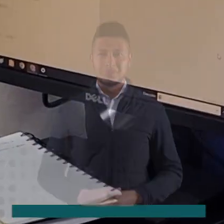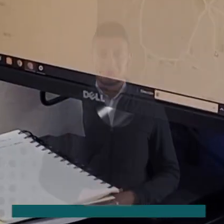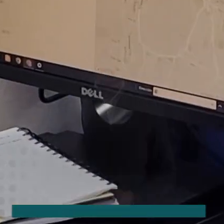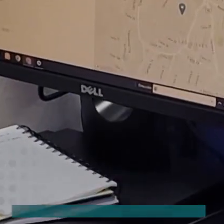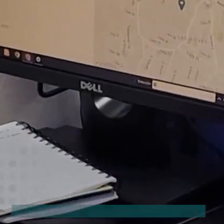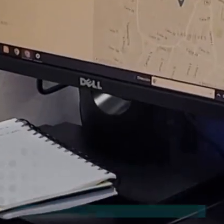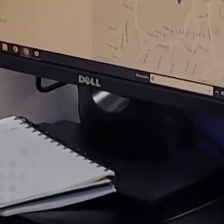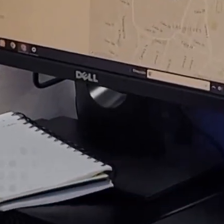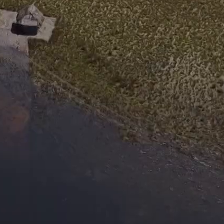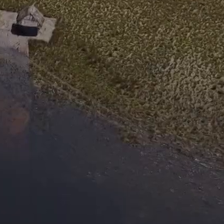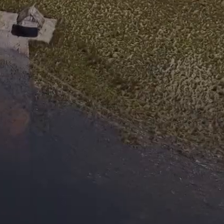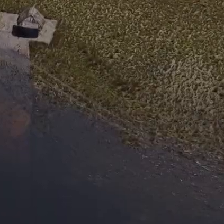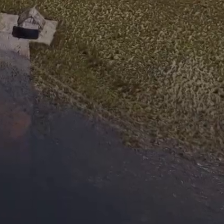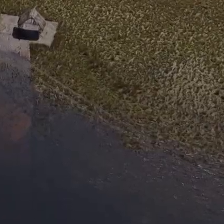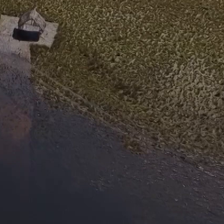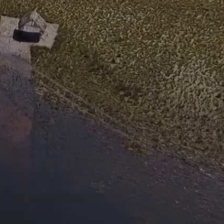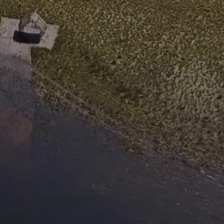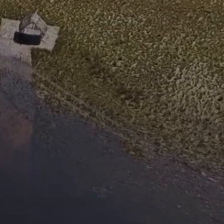regiones.